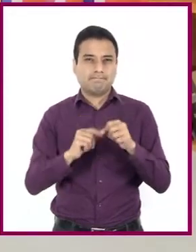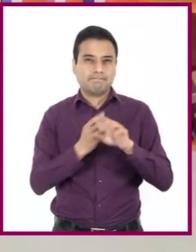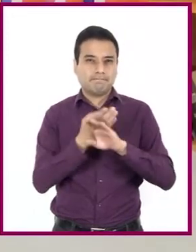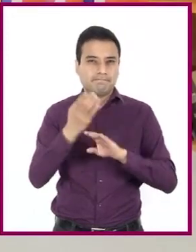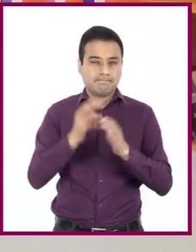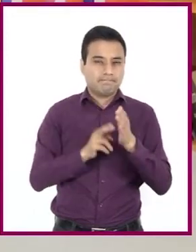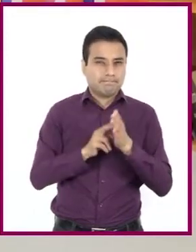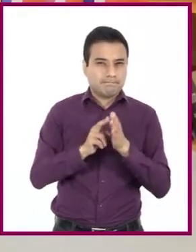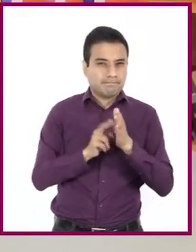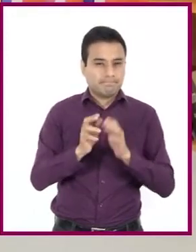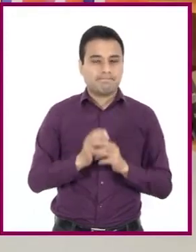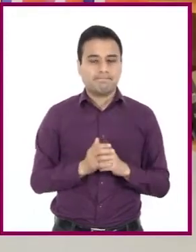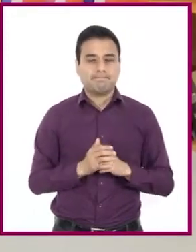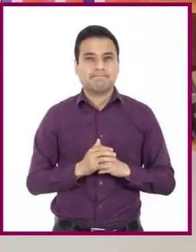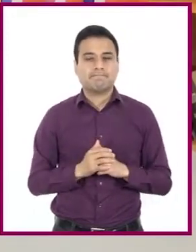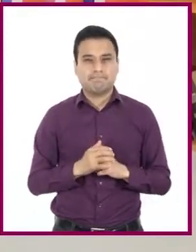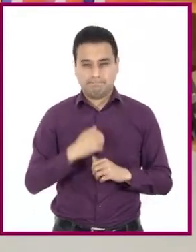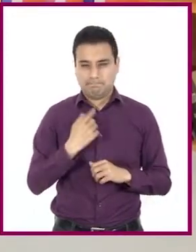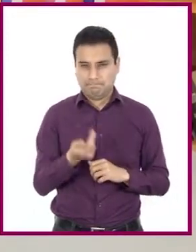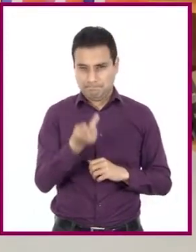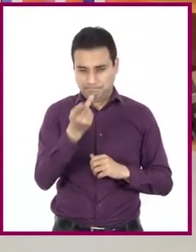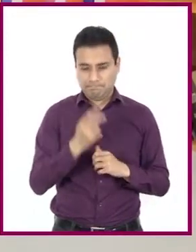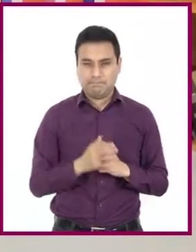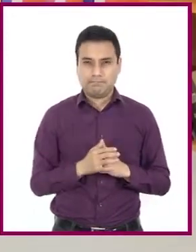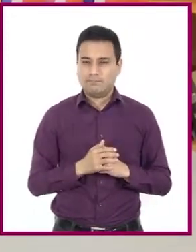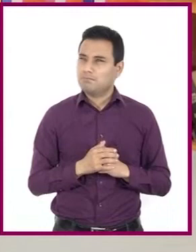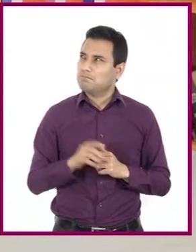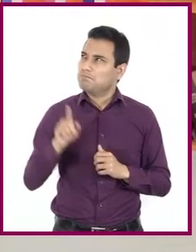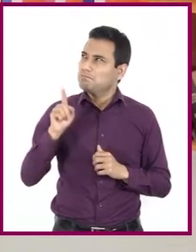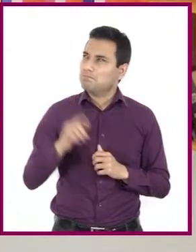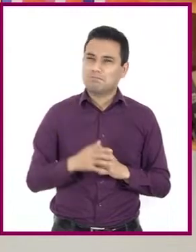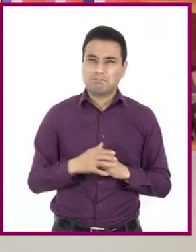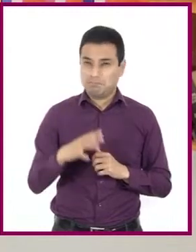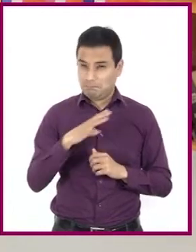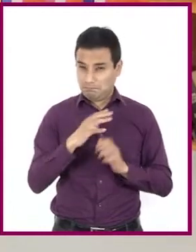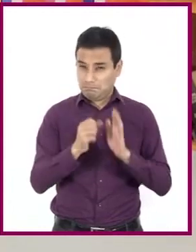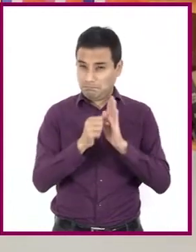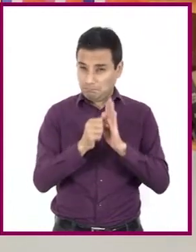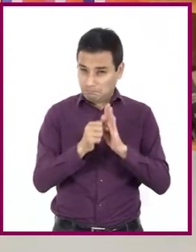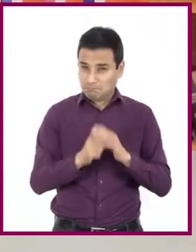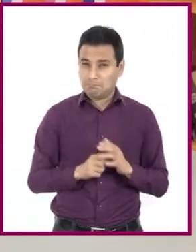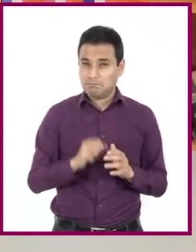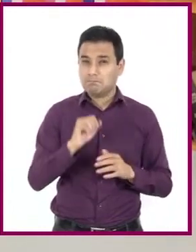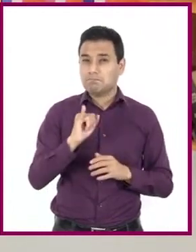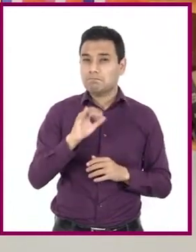Ahora preguntémonos, ¿tendrá una parte simbólica o icónica?